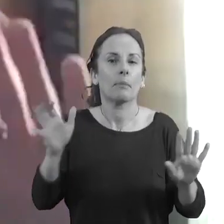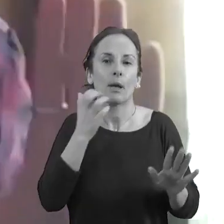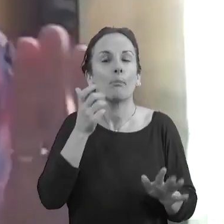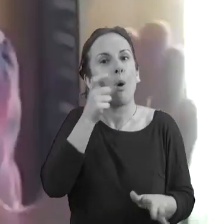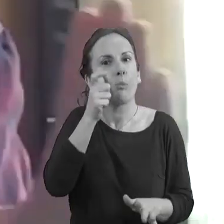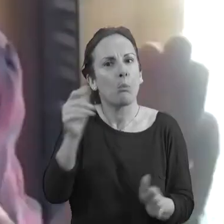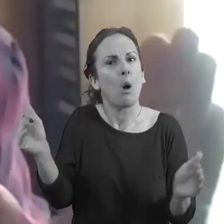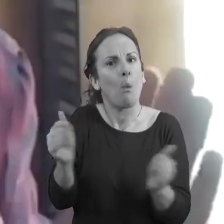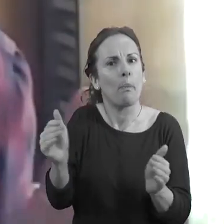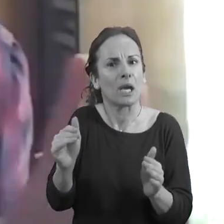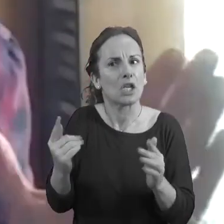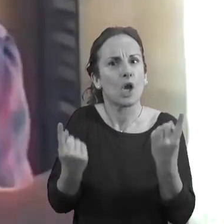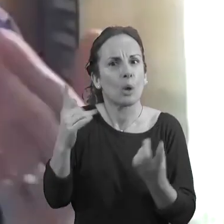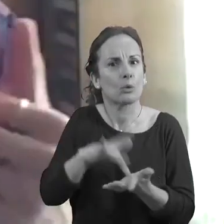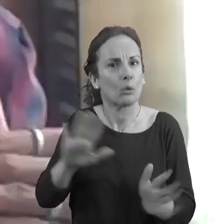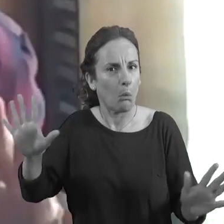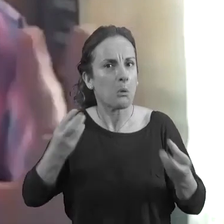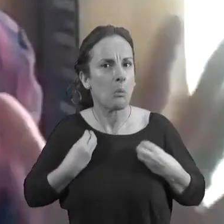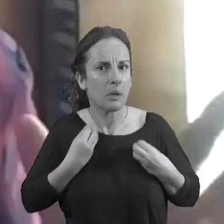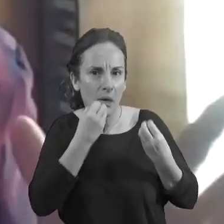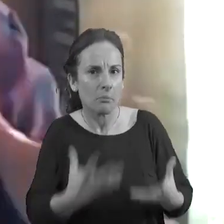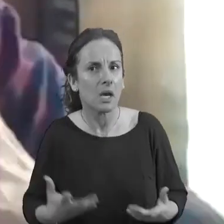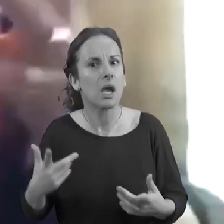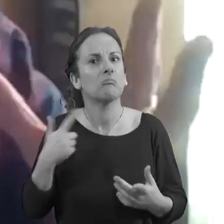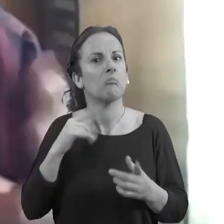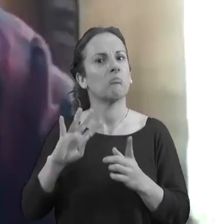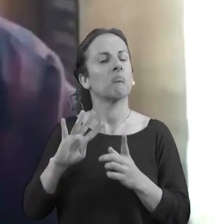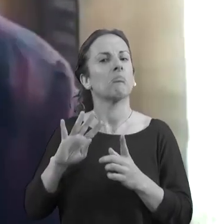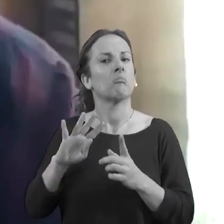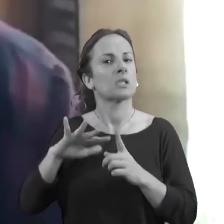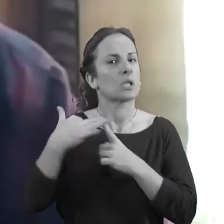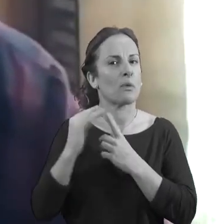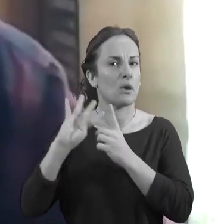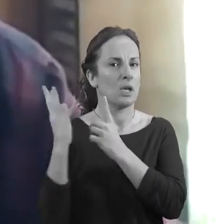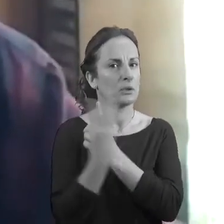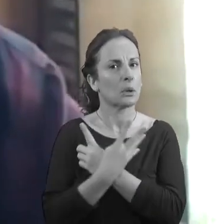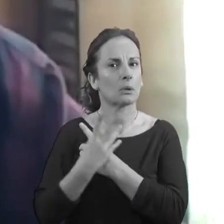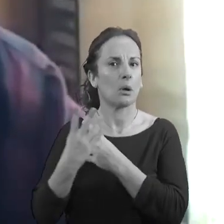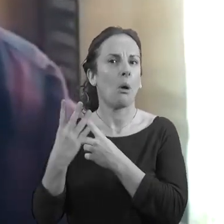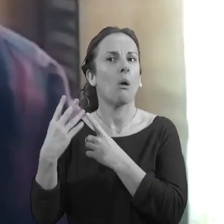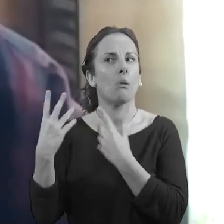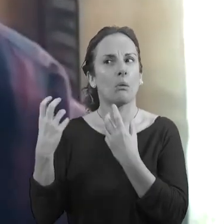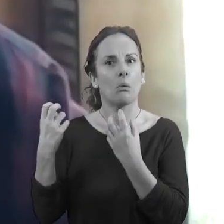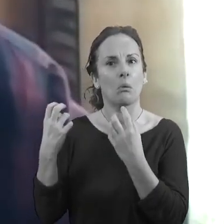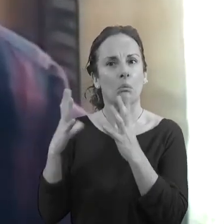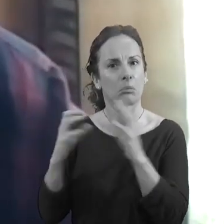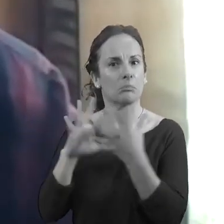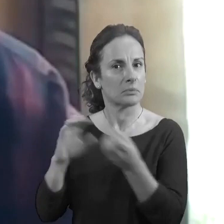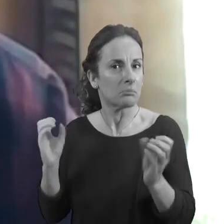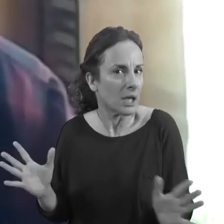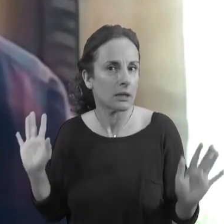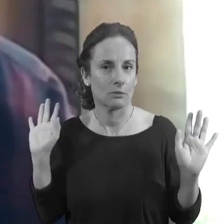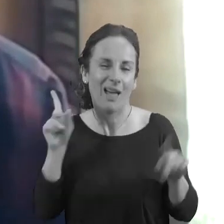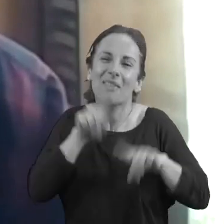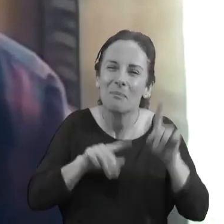que tampoco estoy, a veces no es tan hostil, o sea que hay que ver también, ¿no? Pero en fin, nada, muchas gracias por